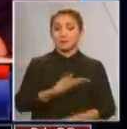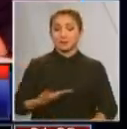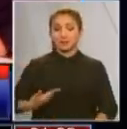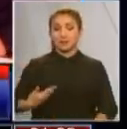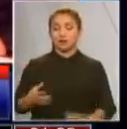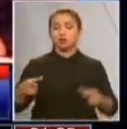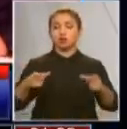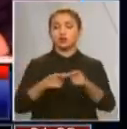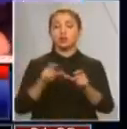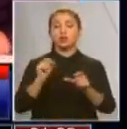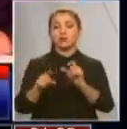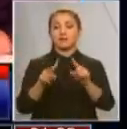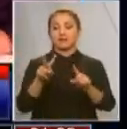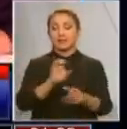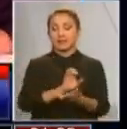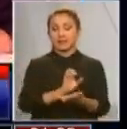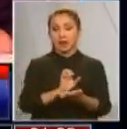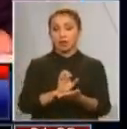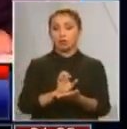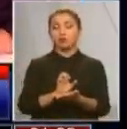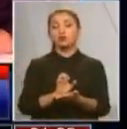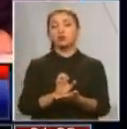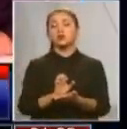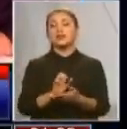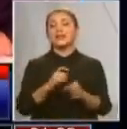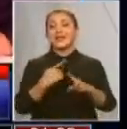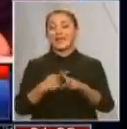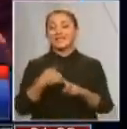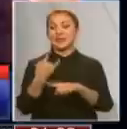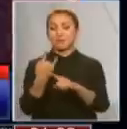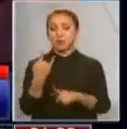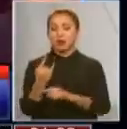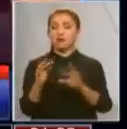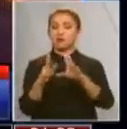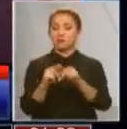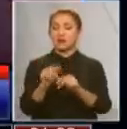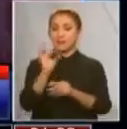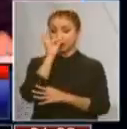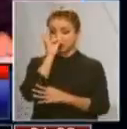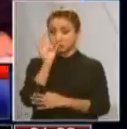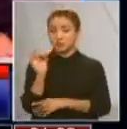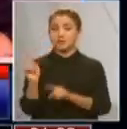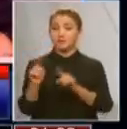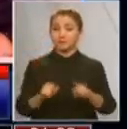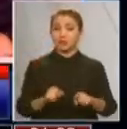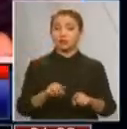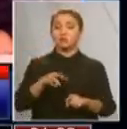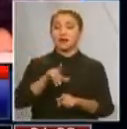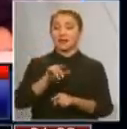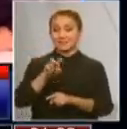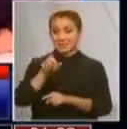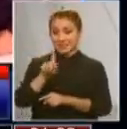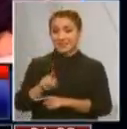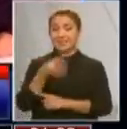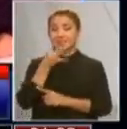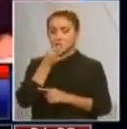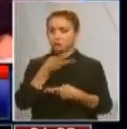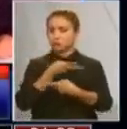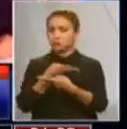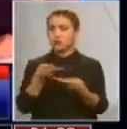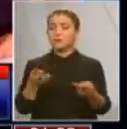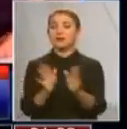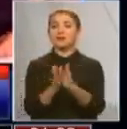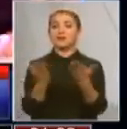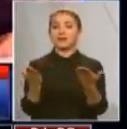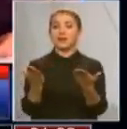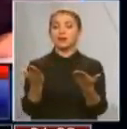del Consejo de Defensa del Estado, el señor Piña, el ex abogado de la familia Pinochet, vino a Magallanes y señaló públicamente en el diario